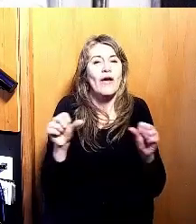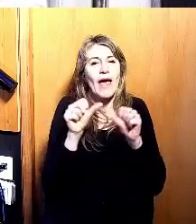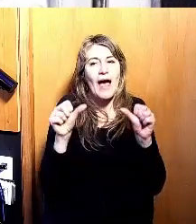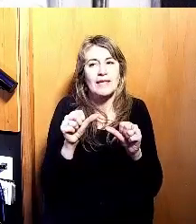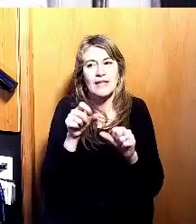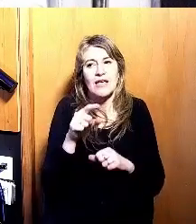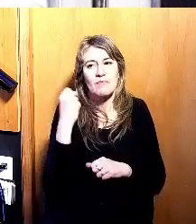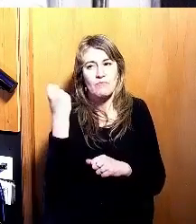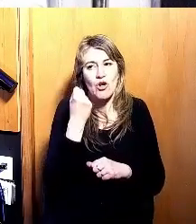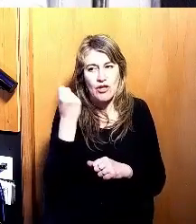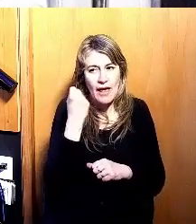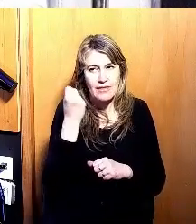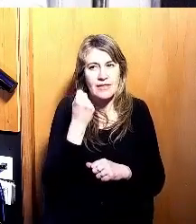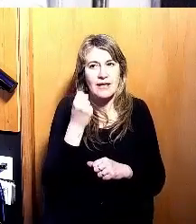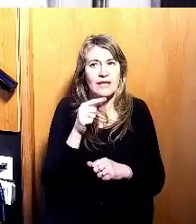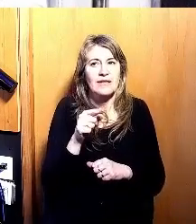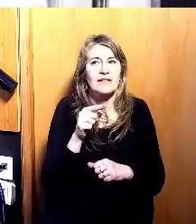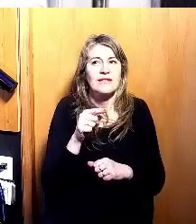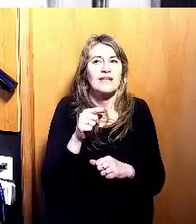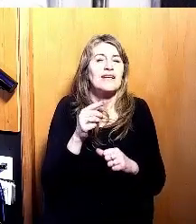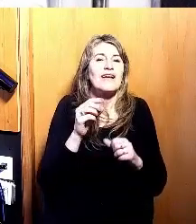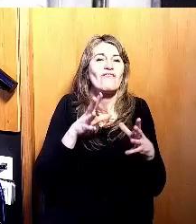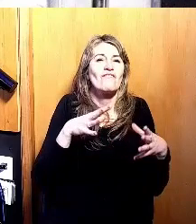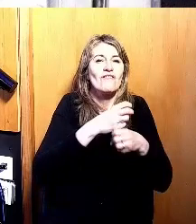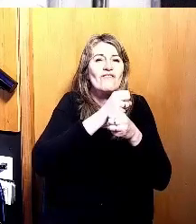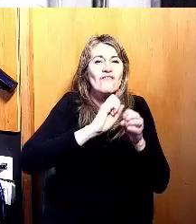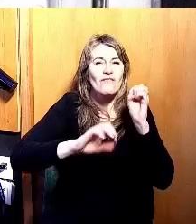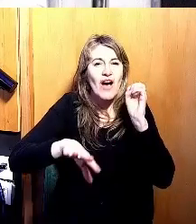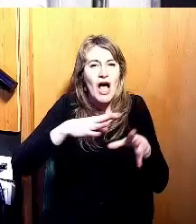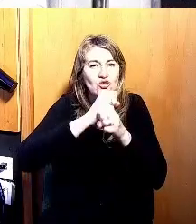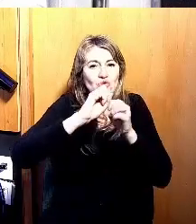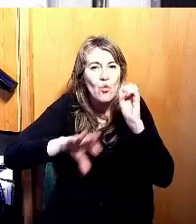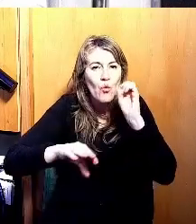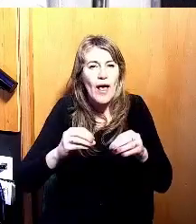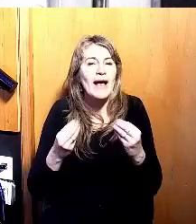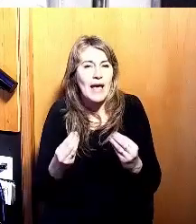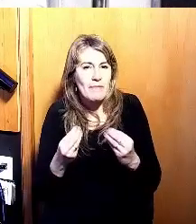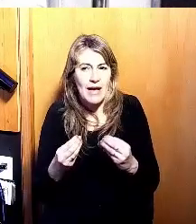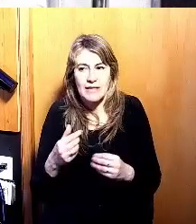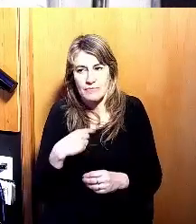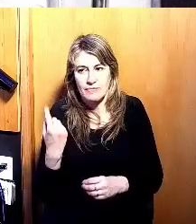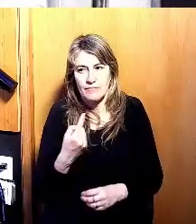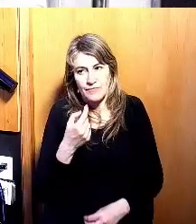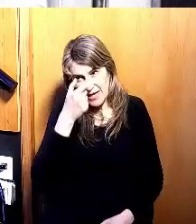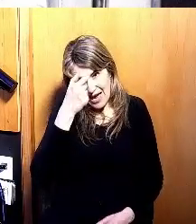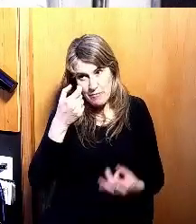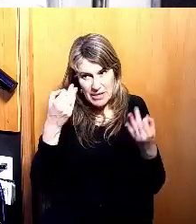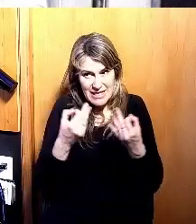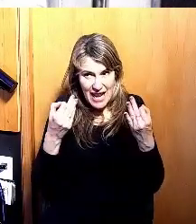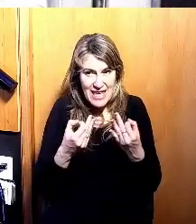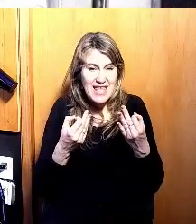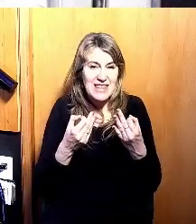cuando comunicamos qué es lo que pasa con los residuos, nos ponemos en especialistas y complicamos y hablamos en difícil